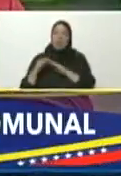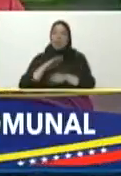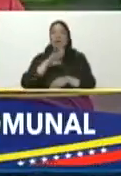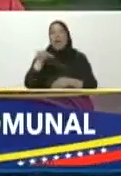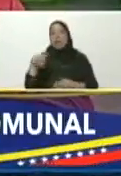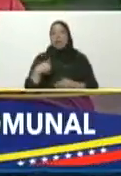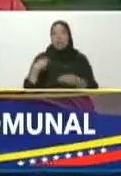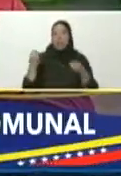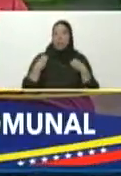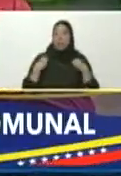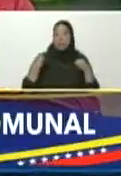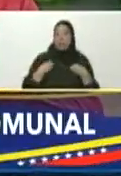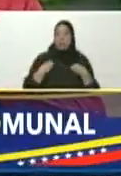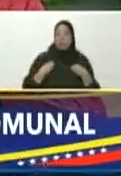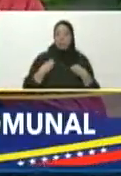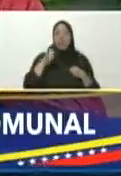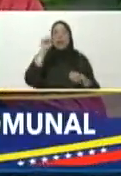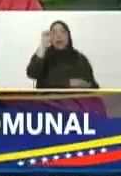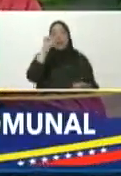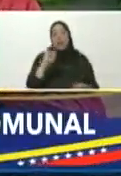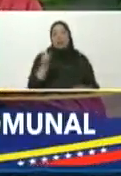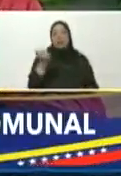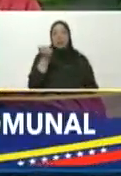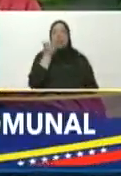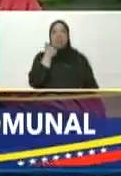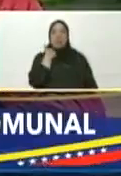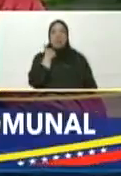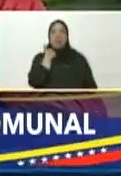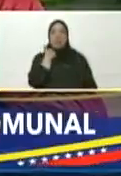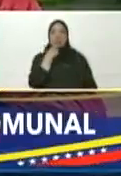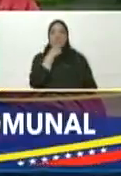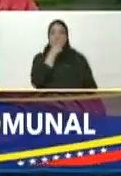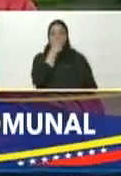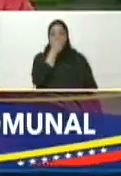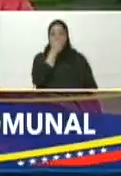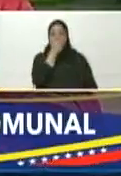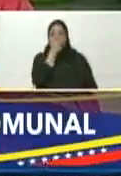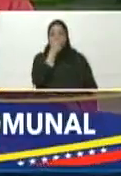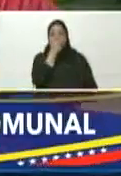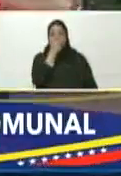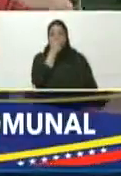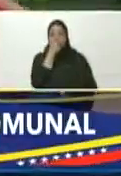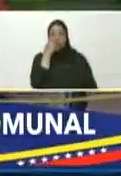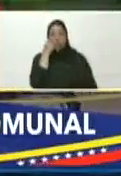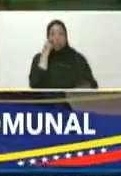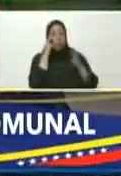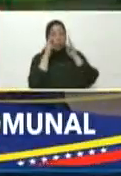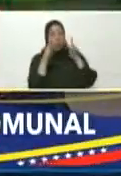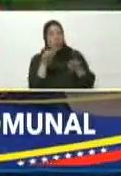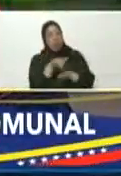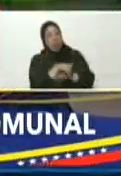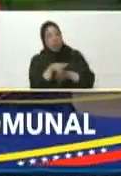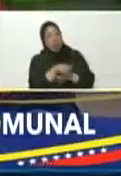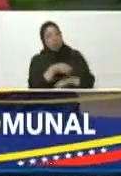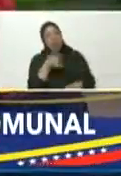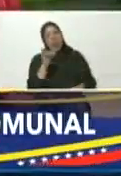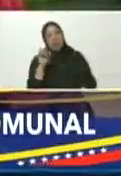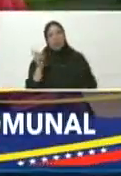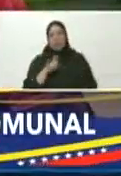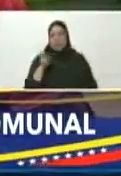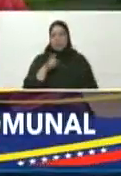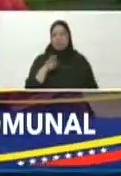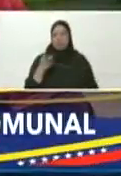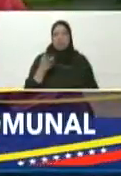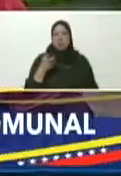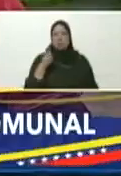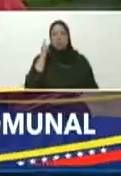habitantes del sur de Valencia. Hoy cuando uno transita, presidente, por todas estas calles, obviamente que todavía hay necesidades y las